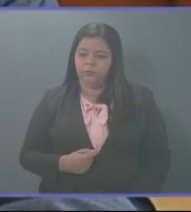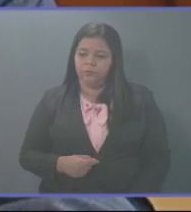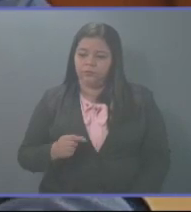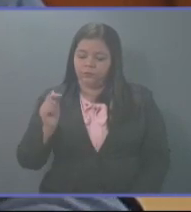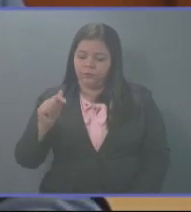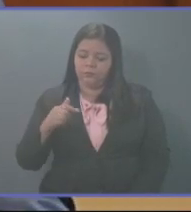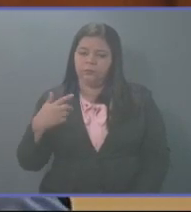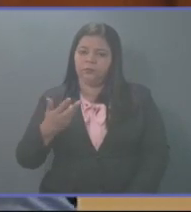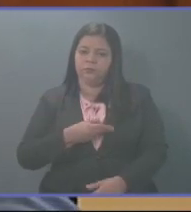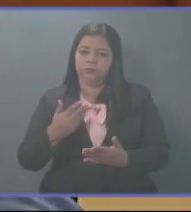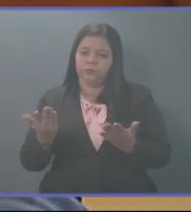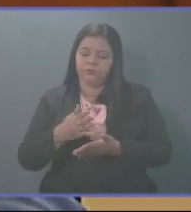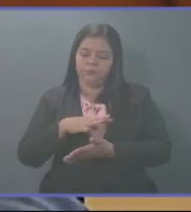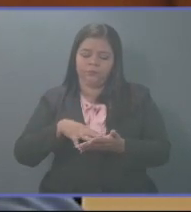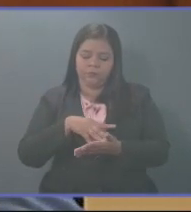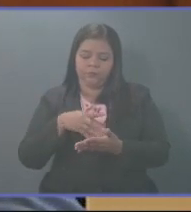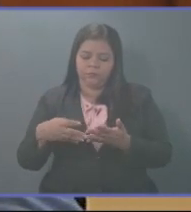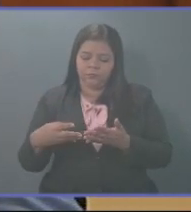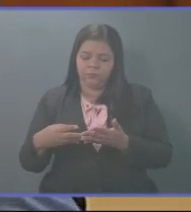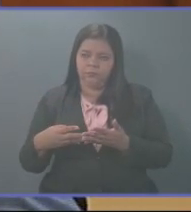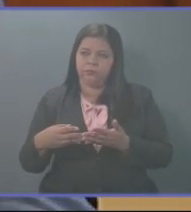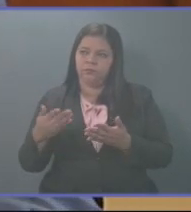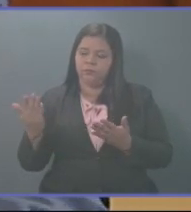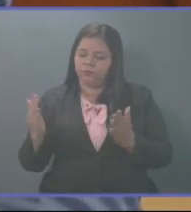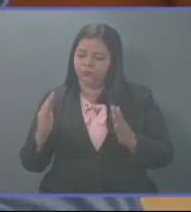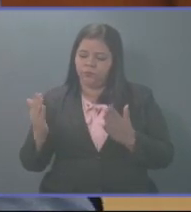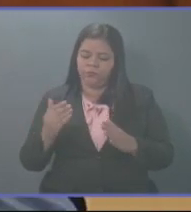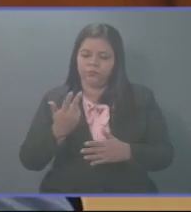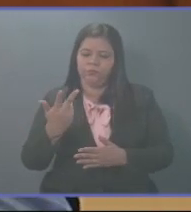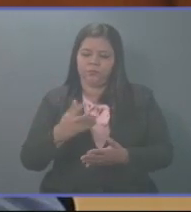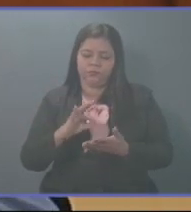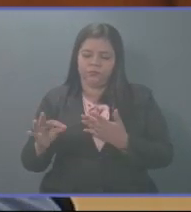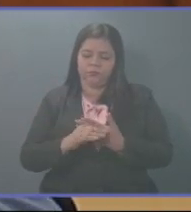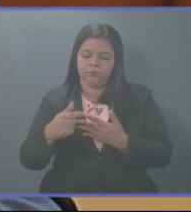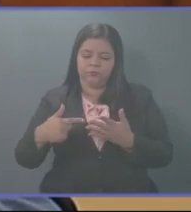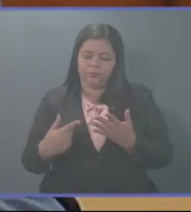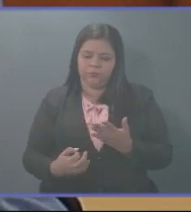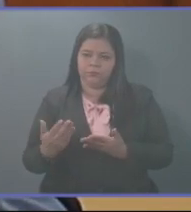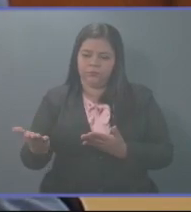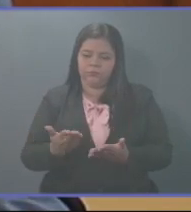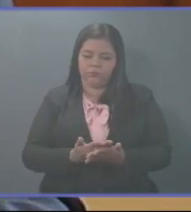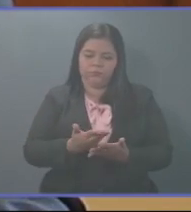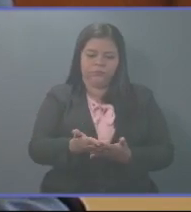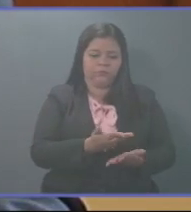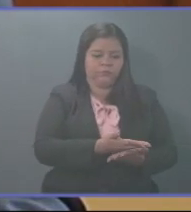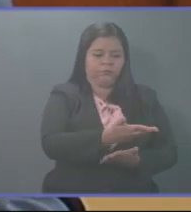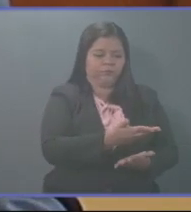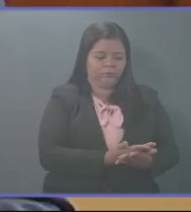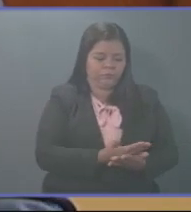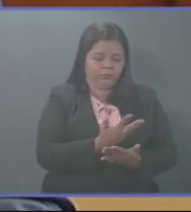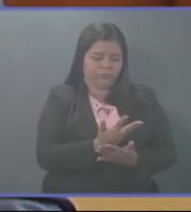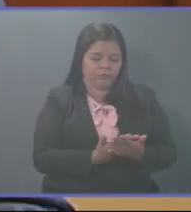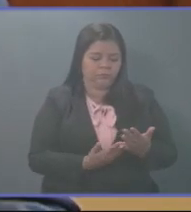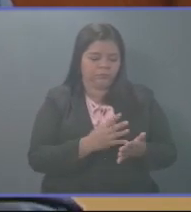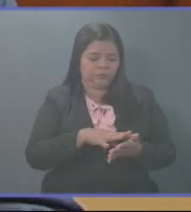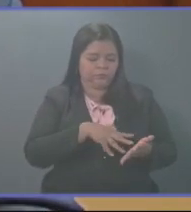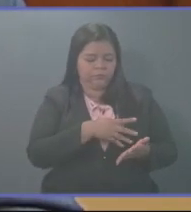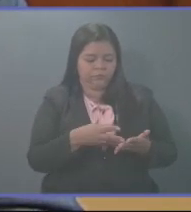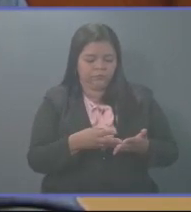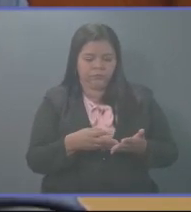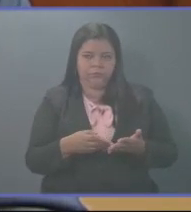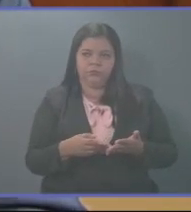se elaboró una matriz comparativa de los 3 proyectos de ley. Luego de 12 sesiones de